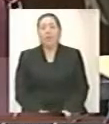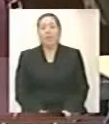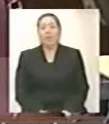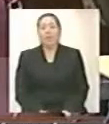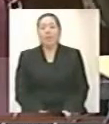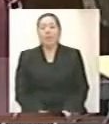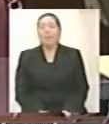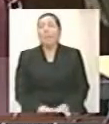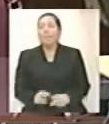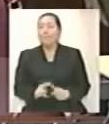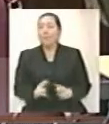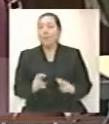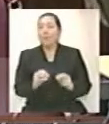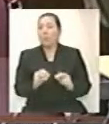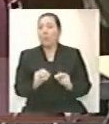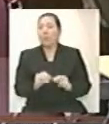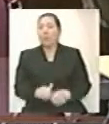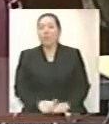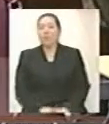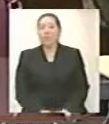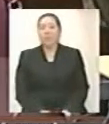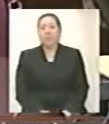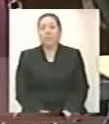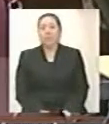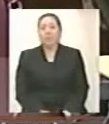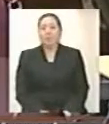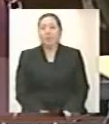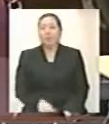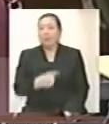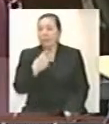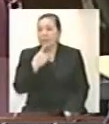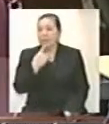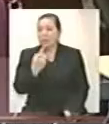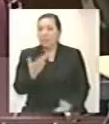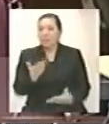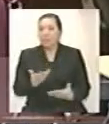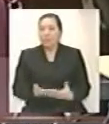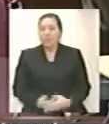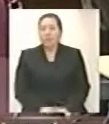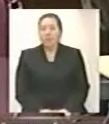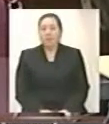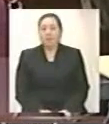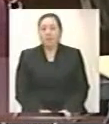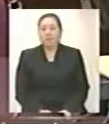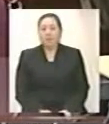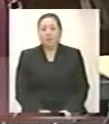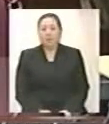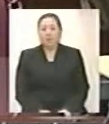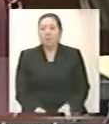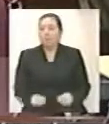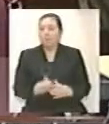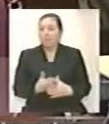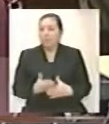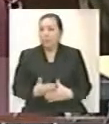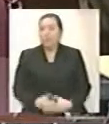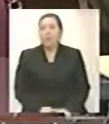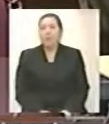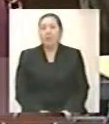Descentralistas, baluarte de la resistencia antidictatorial, se expresa en la marcha de los cuatro suyos, que derroca al dictador en su pretensión